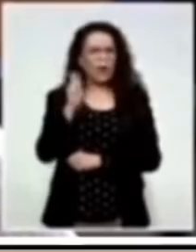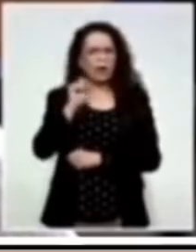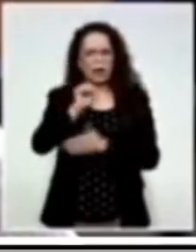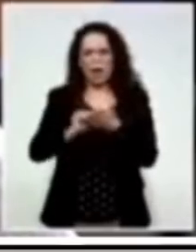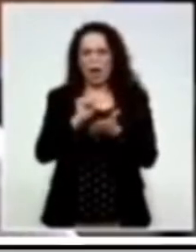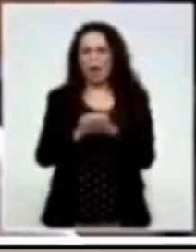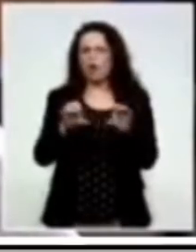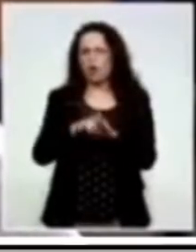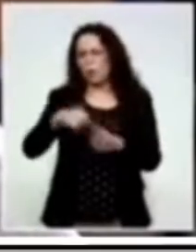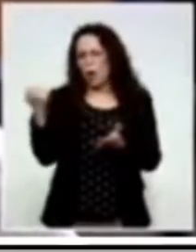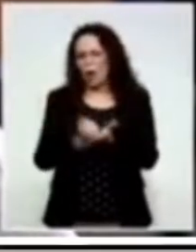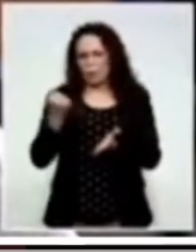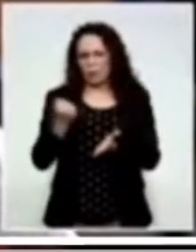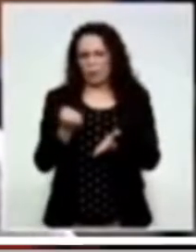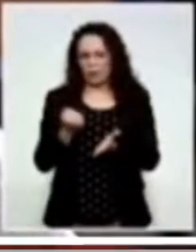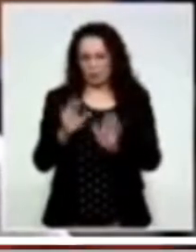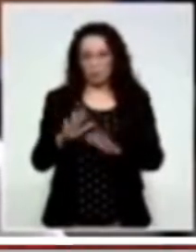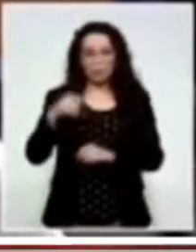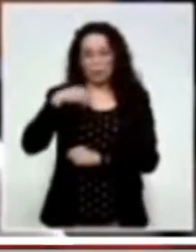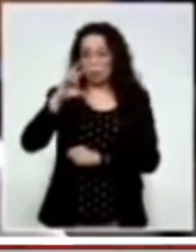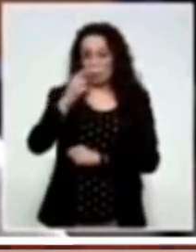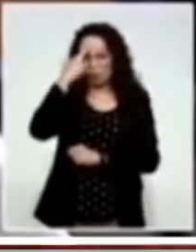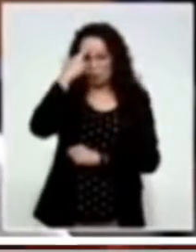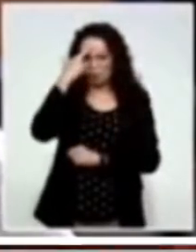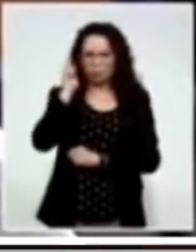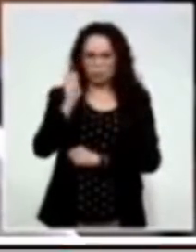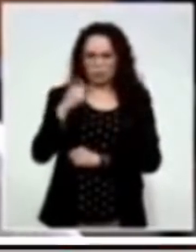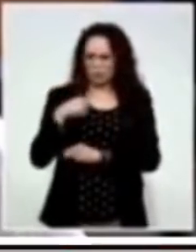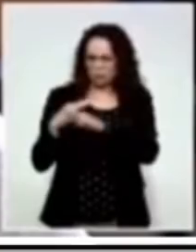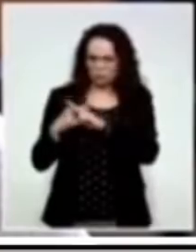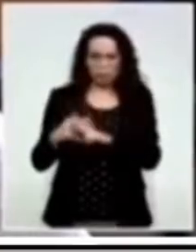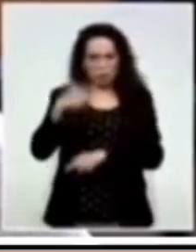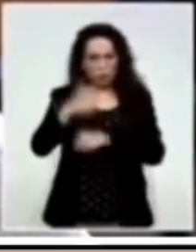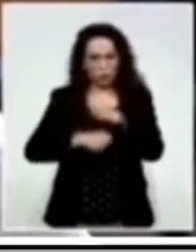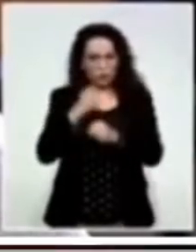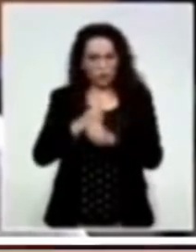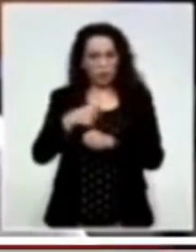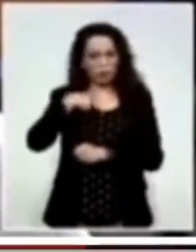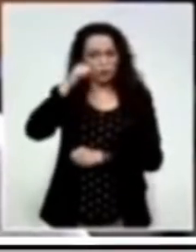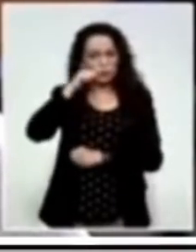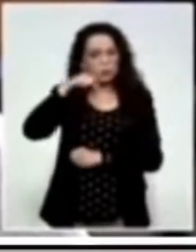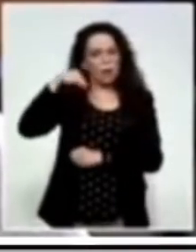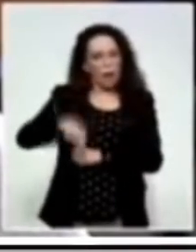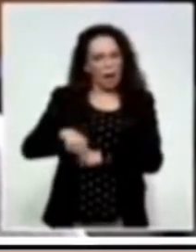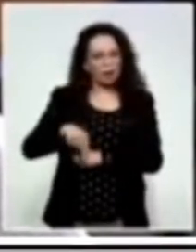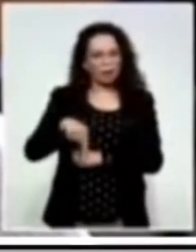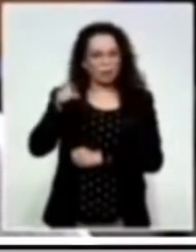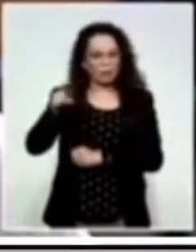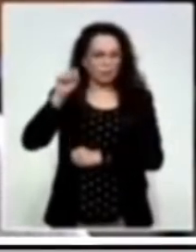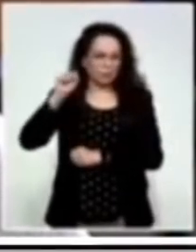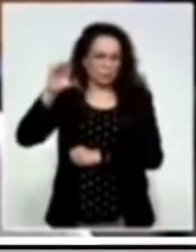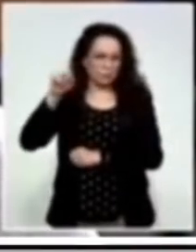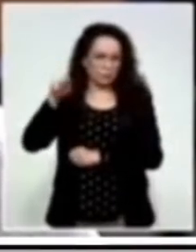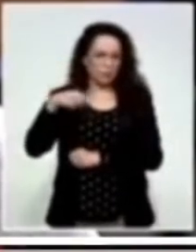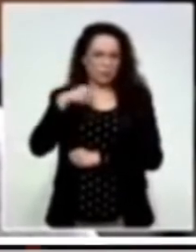No recuerdo yo, francamente, un antecedente en 12 años que estoy cubriendo la Corte. Y si en esta sesión, en estas sesiones